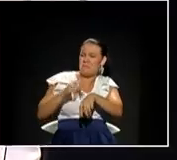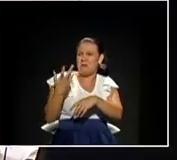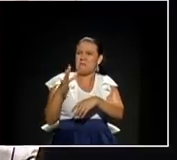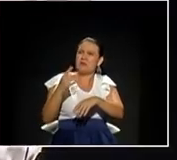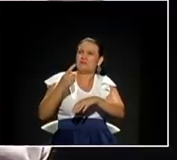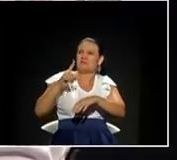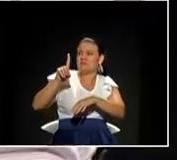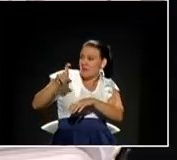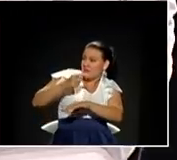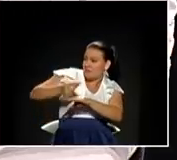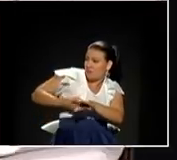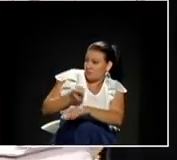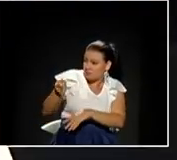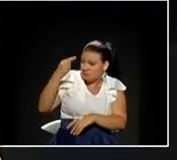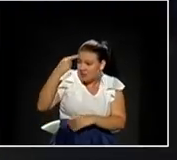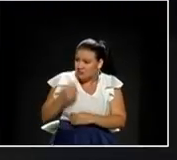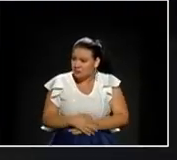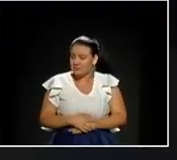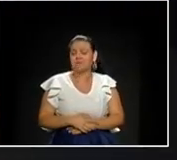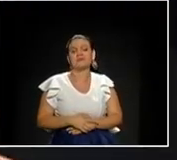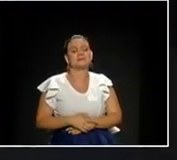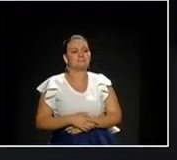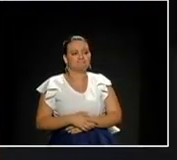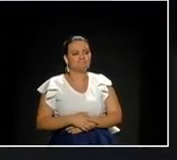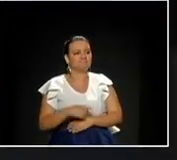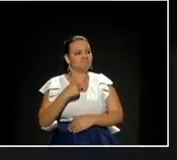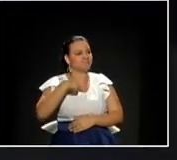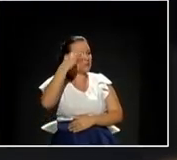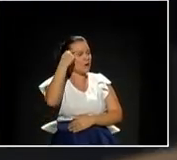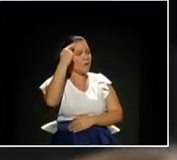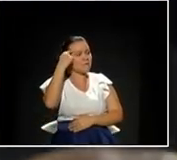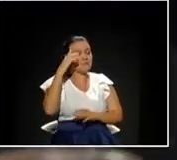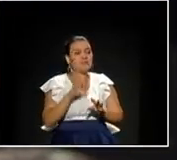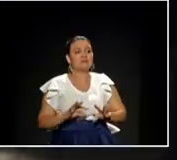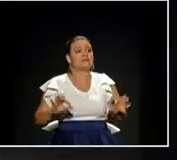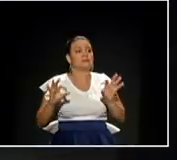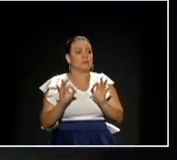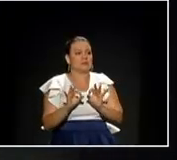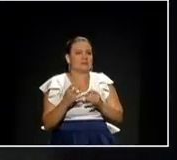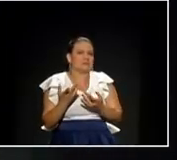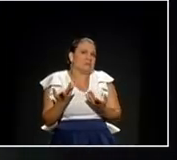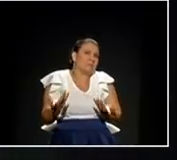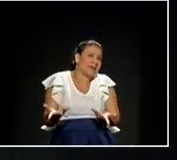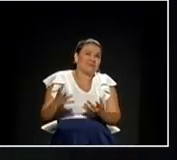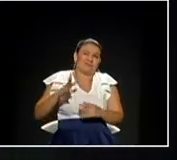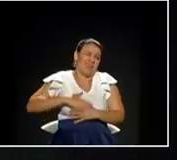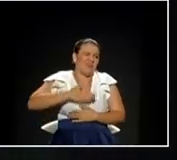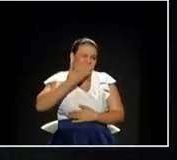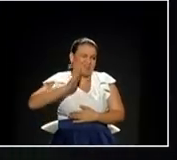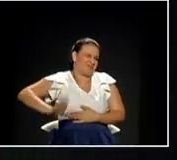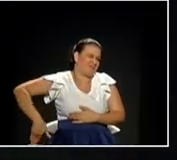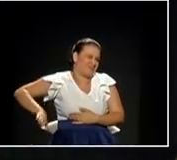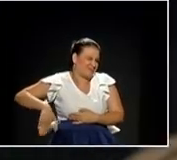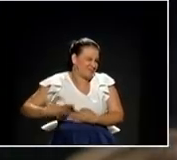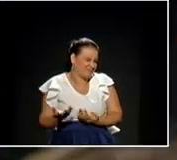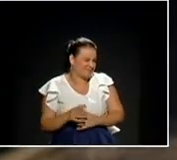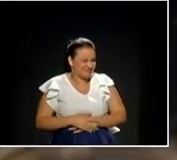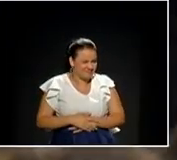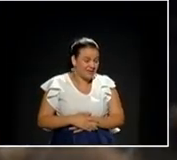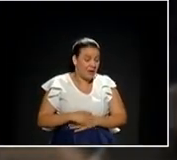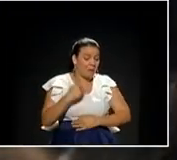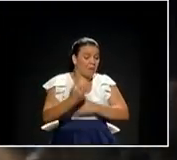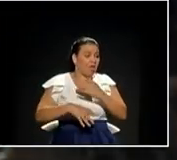usted lo va a hacer el pico y placa para mí es una medida que actualmente ya está obsoleta y ha venido creciendo cien mil carros